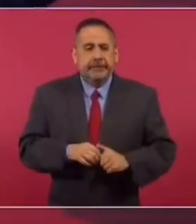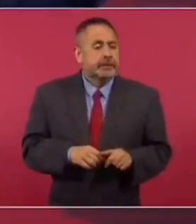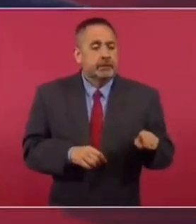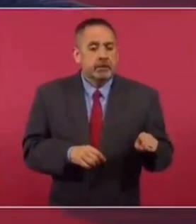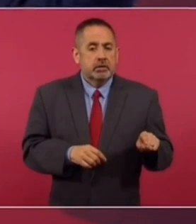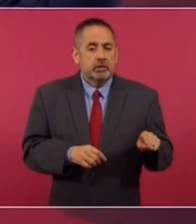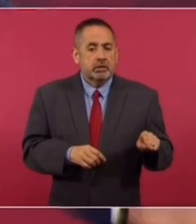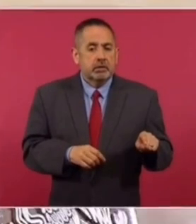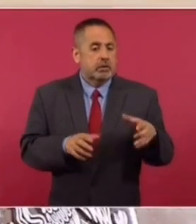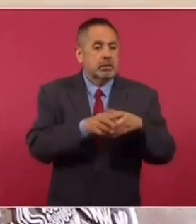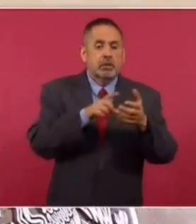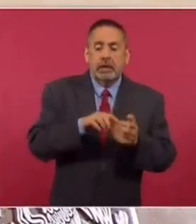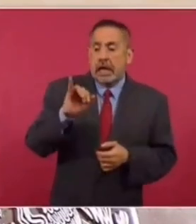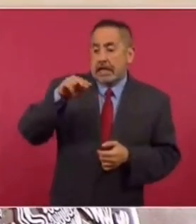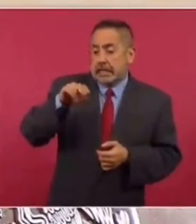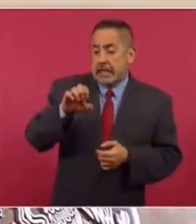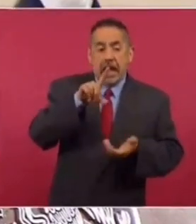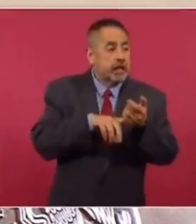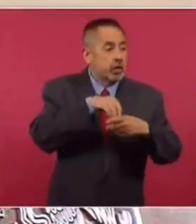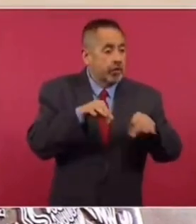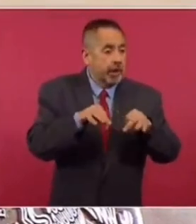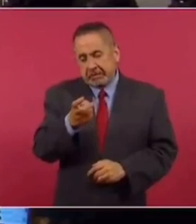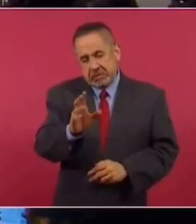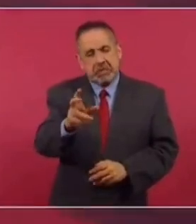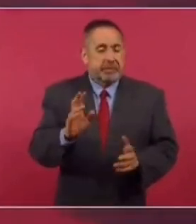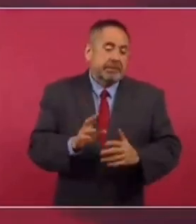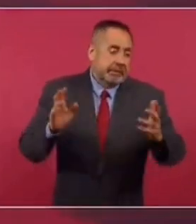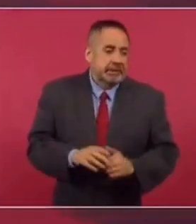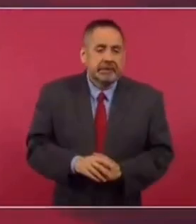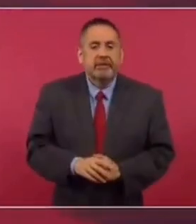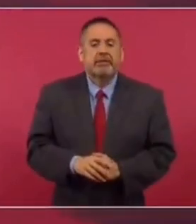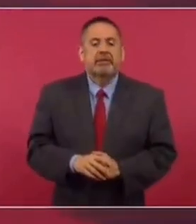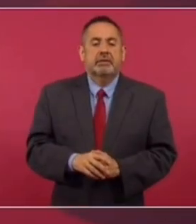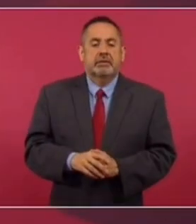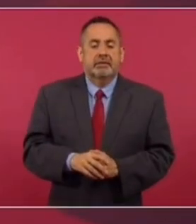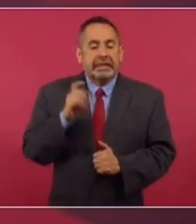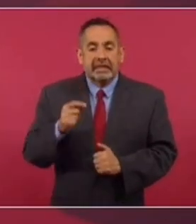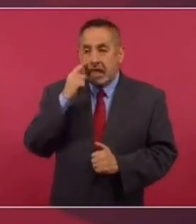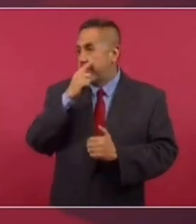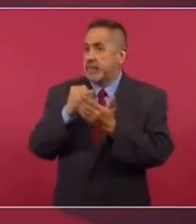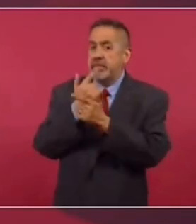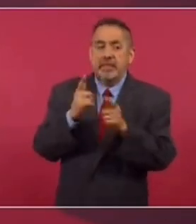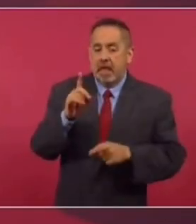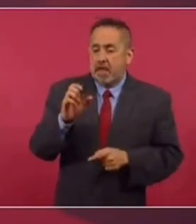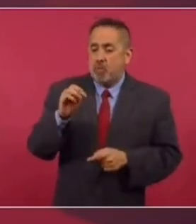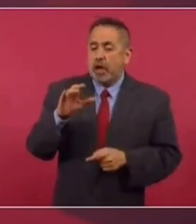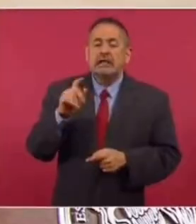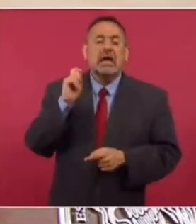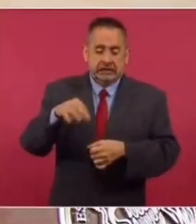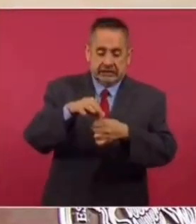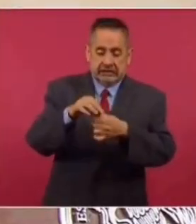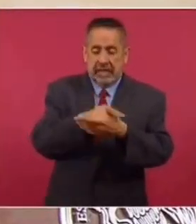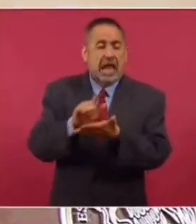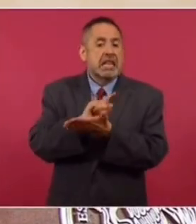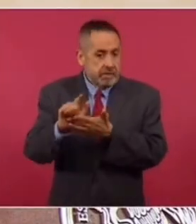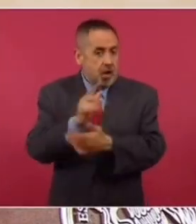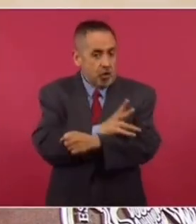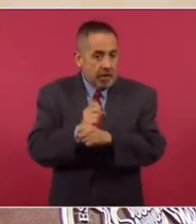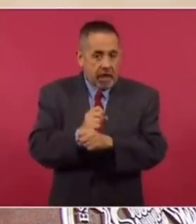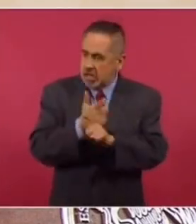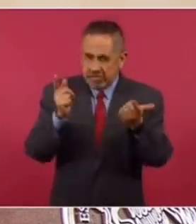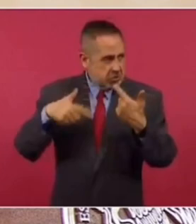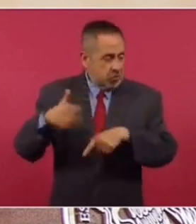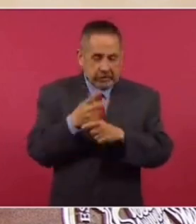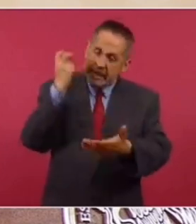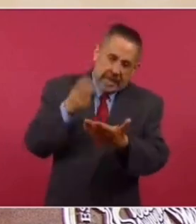Los funcionarios del INE no son demócratas. La democracia es que la elección sea limpia y libre. Apúntele